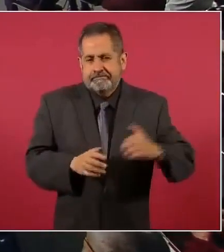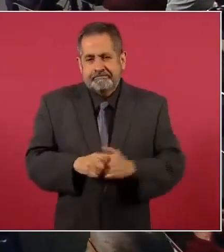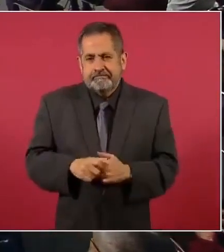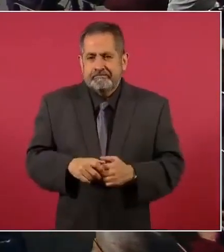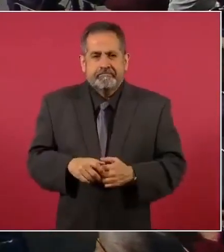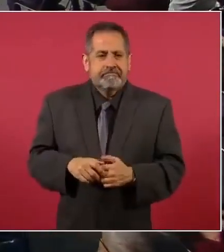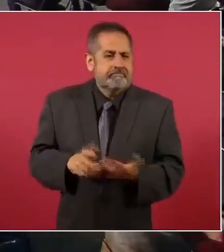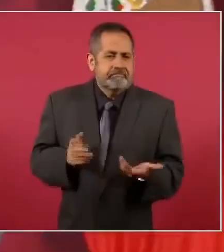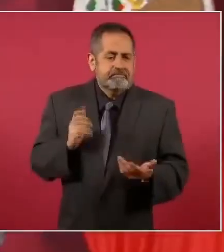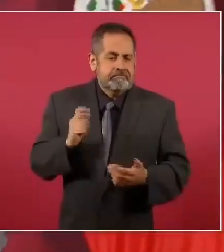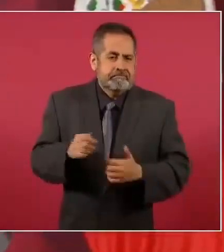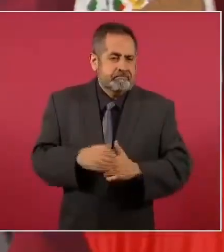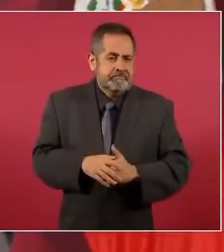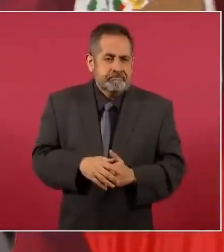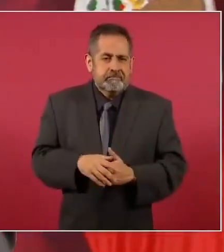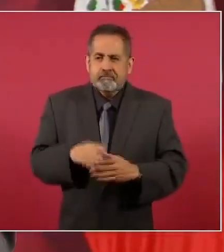somos